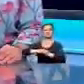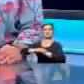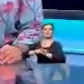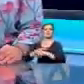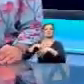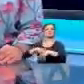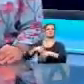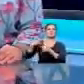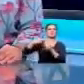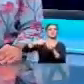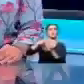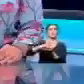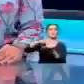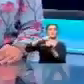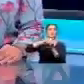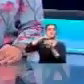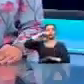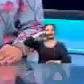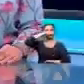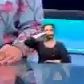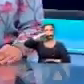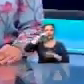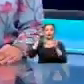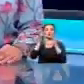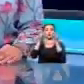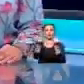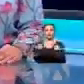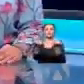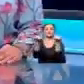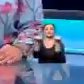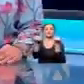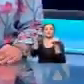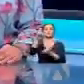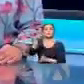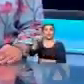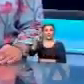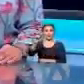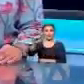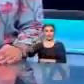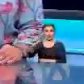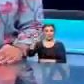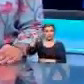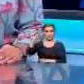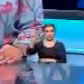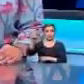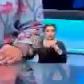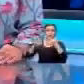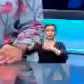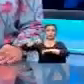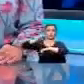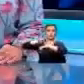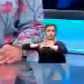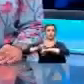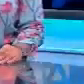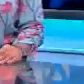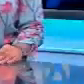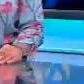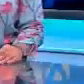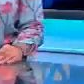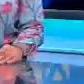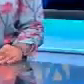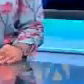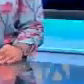participar en las protestas en Lago Agrio, Sucumbíos. El contacto a esta hora es con Daniela Valencia, quien se encuentra en la Corte Nacional de Justicia. Buenas